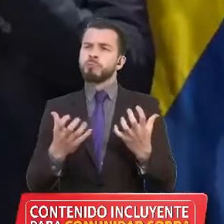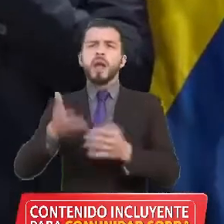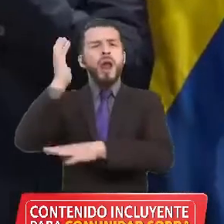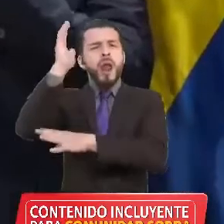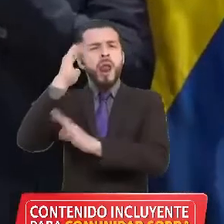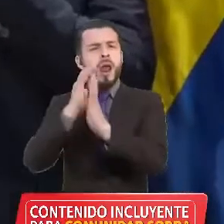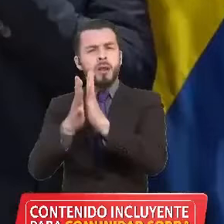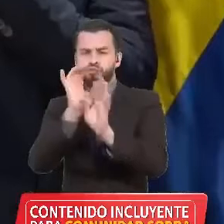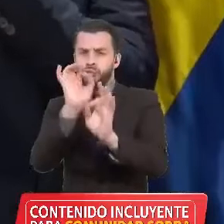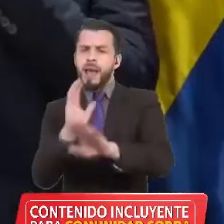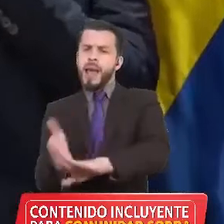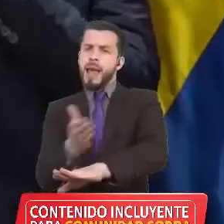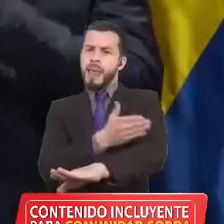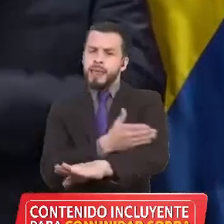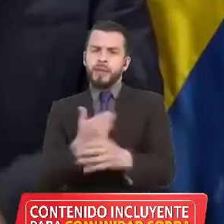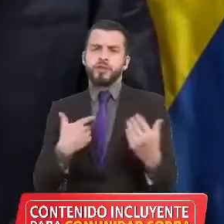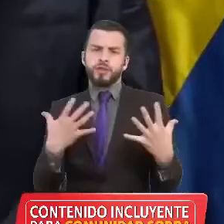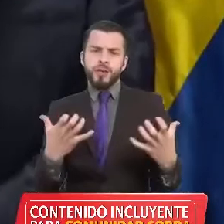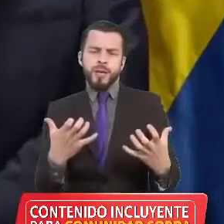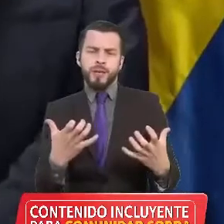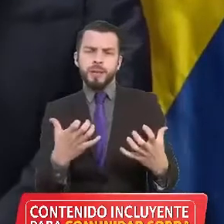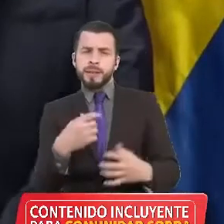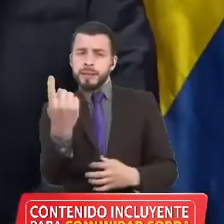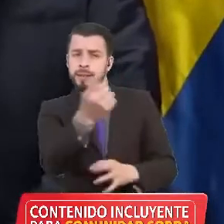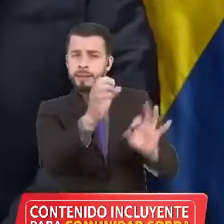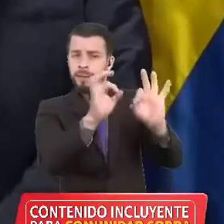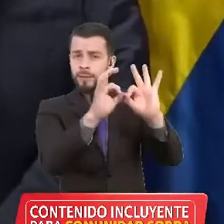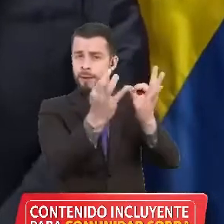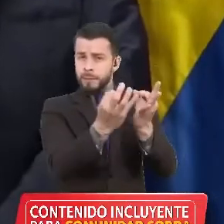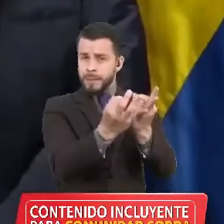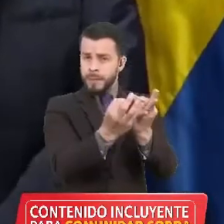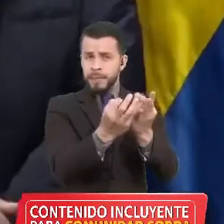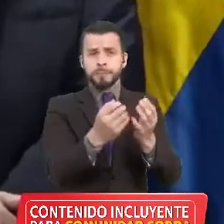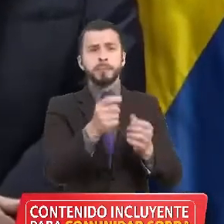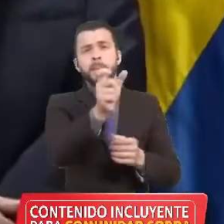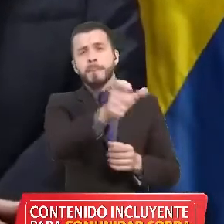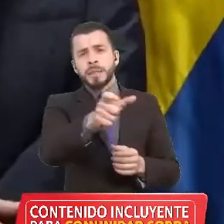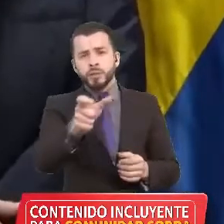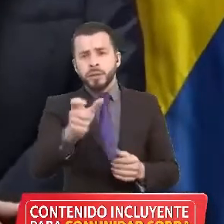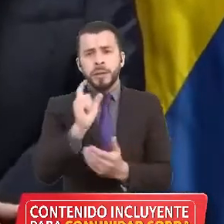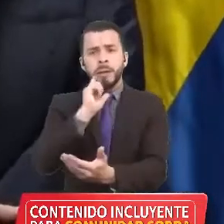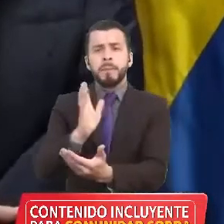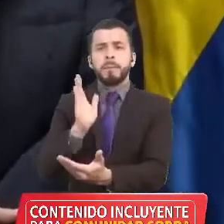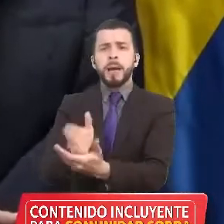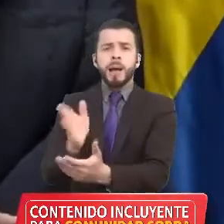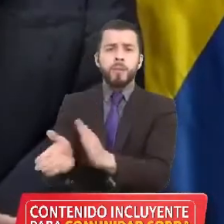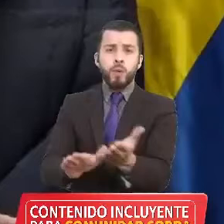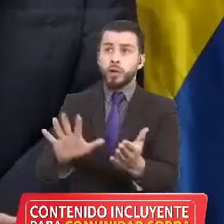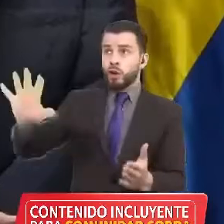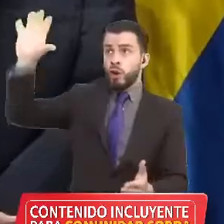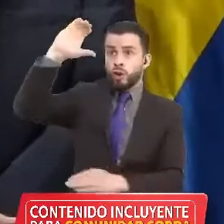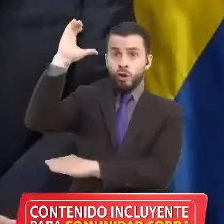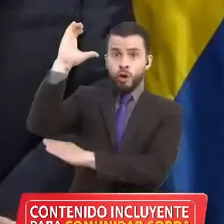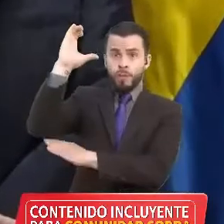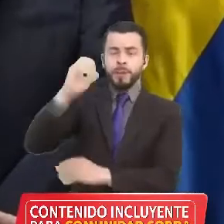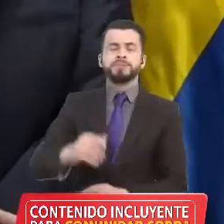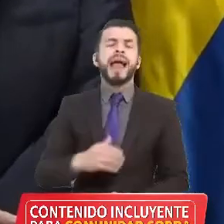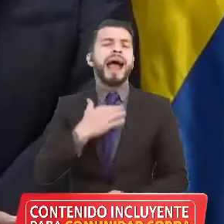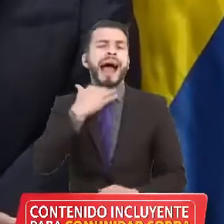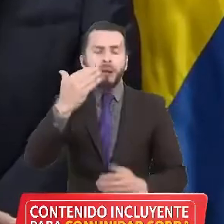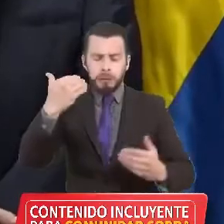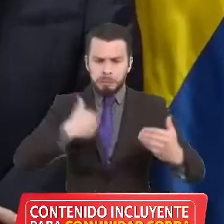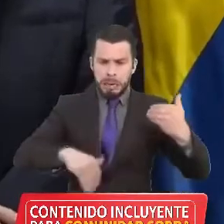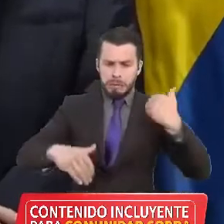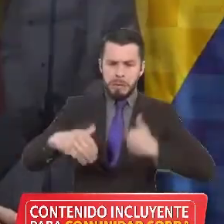familias que han perdido un ser querido en estas semanas en colombia que han sido heridos